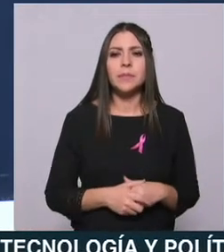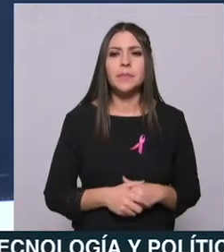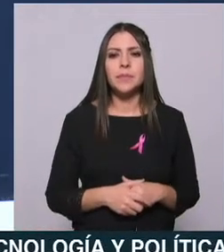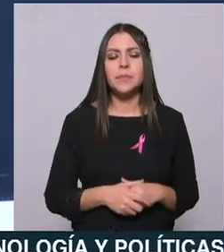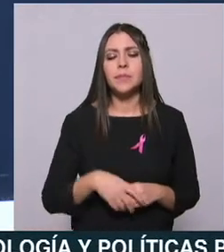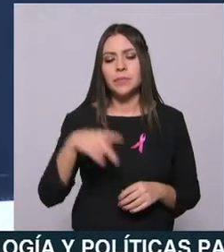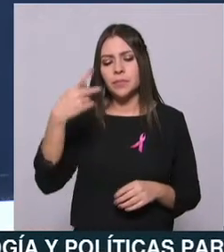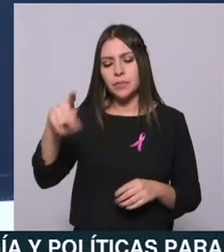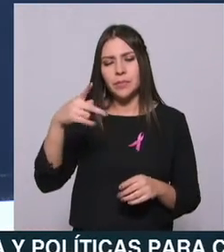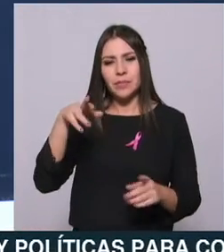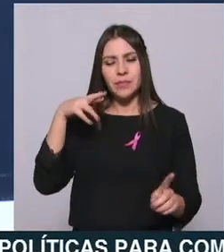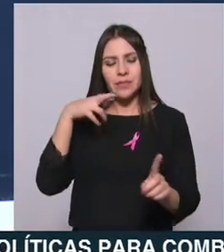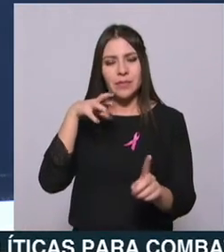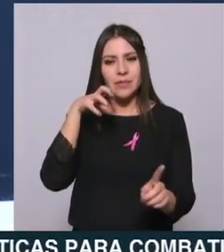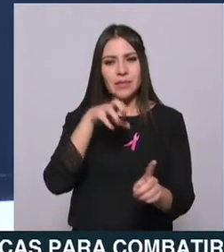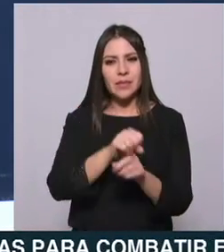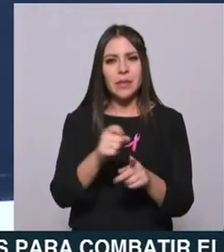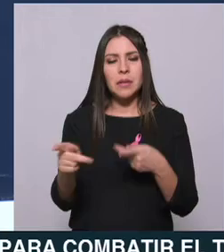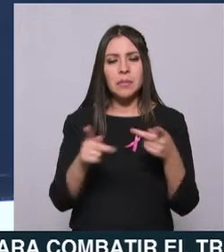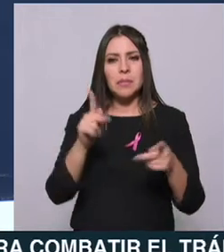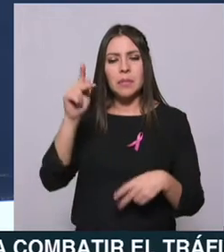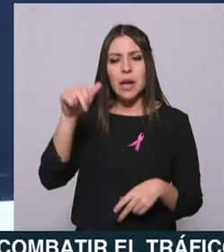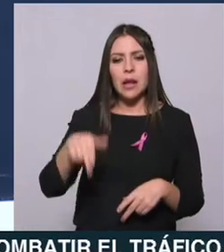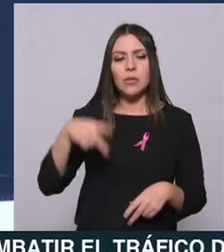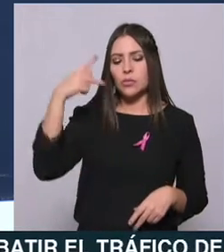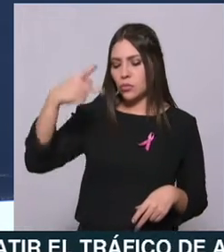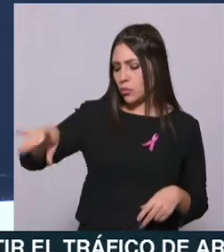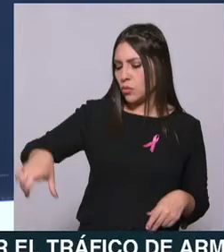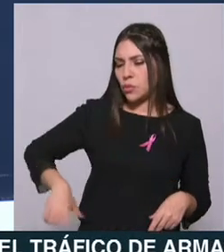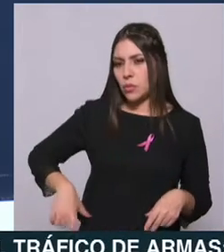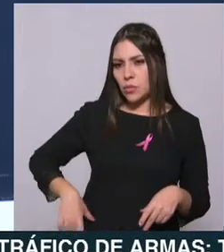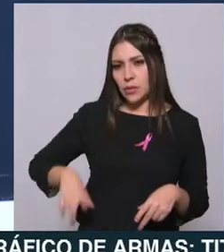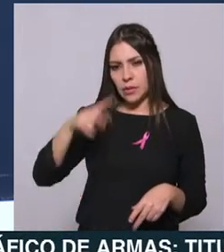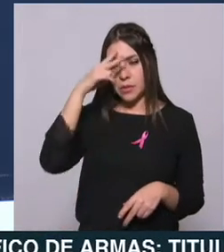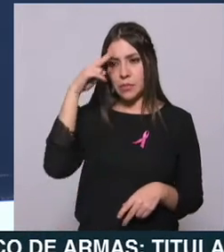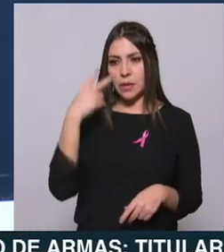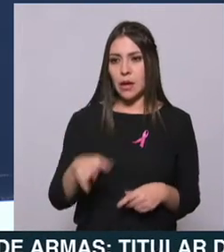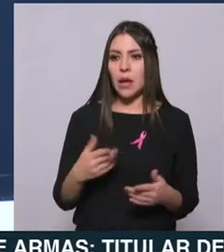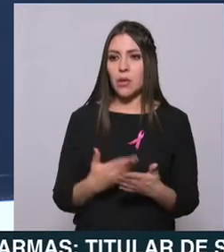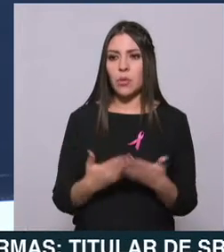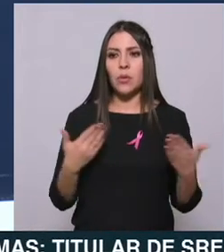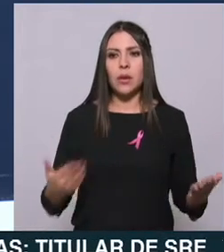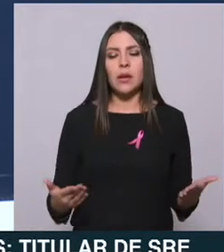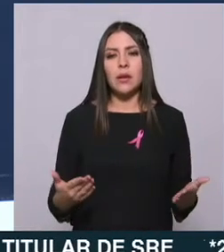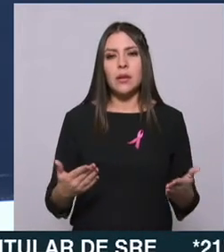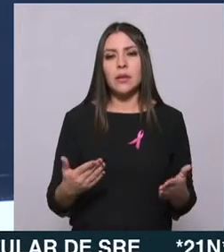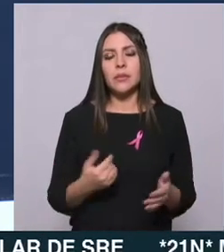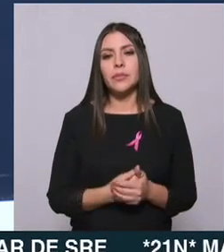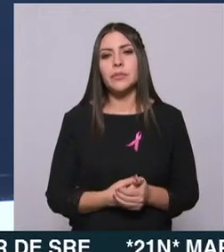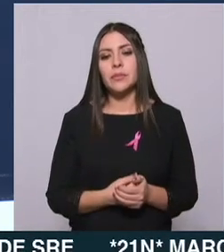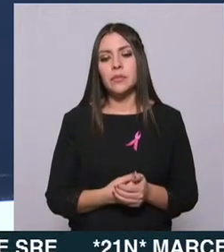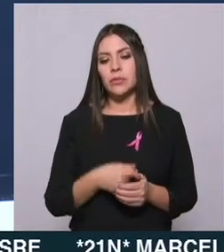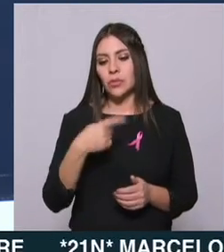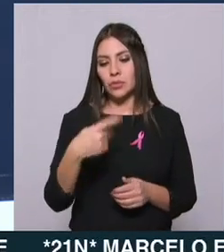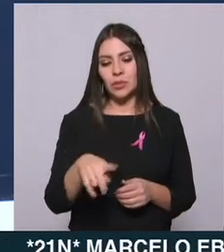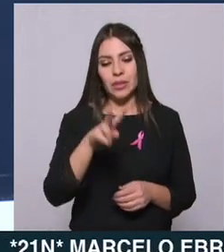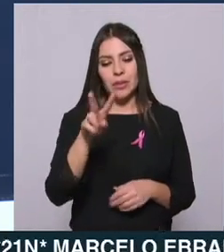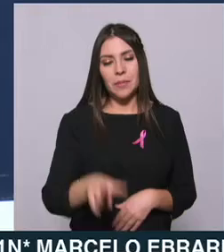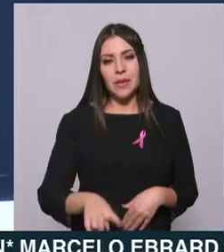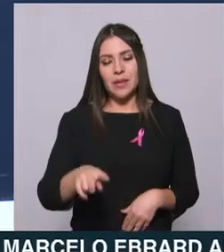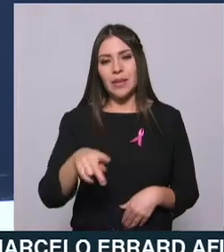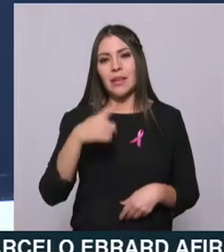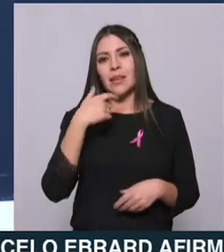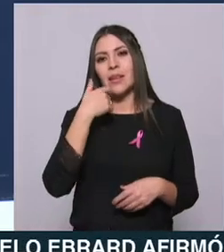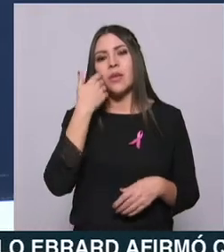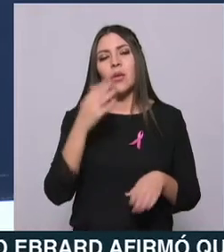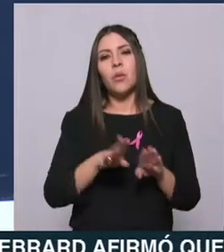una estrategia planteada por el gobierno mexicano actual para enfrentar esta realidad de los imperios